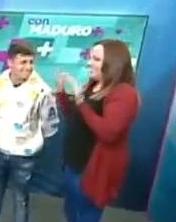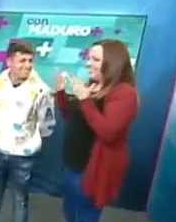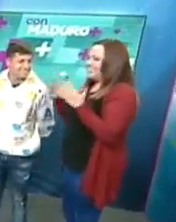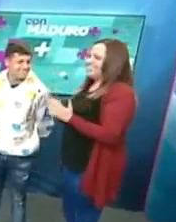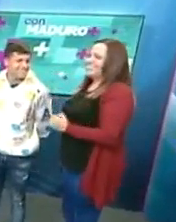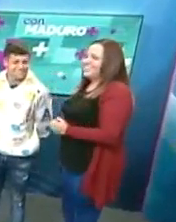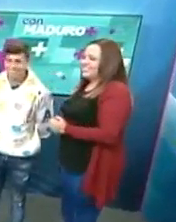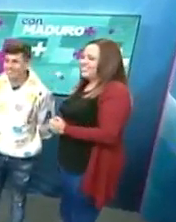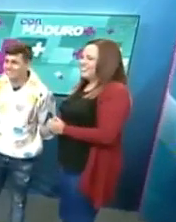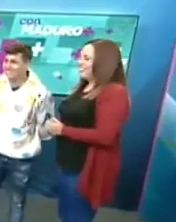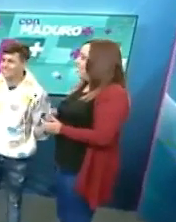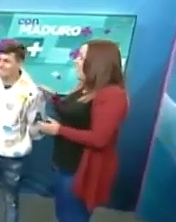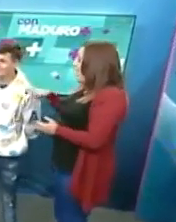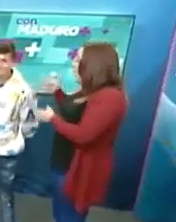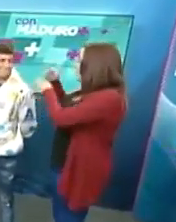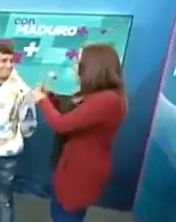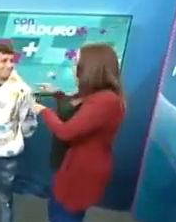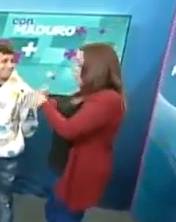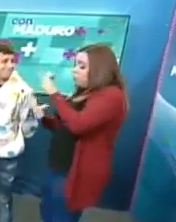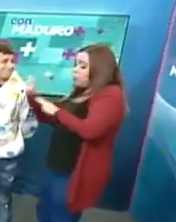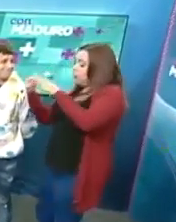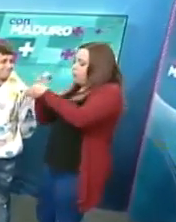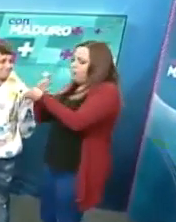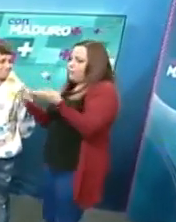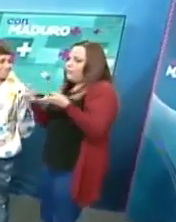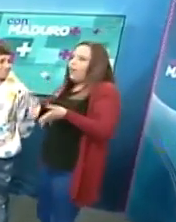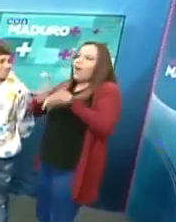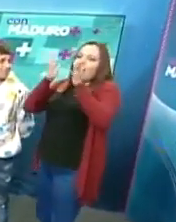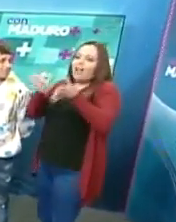Para las grandes obras, ¿oíste? Así